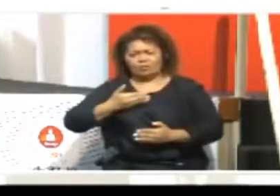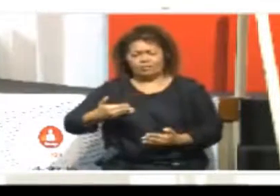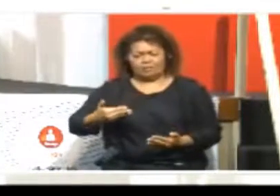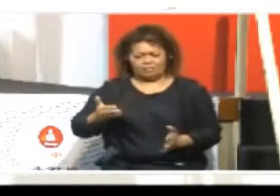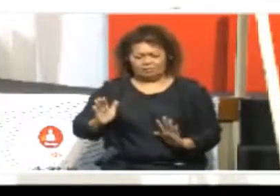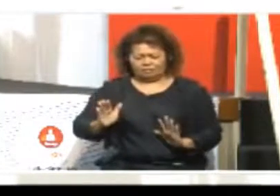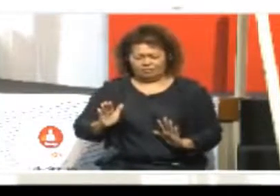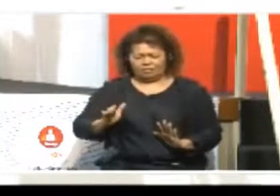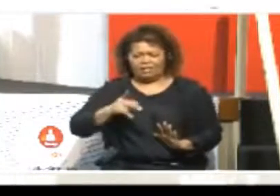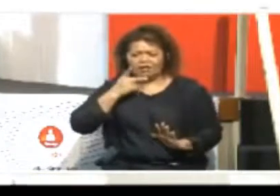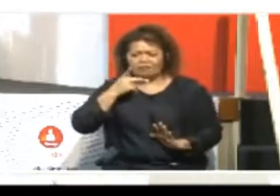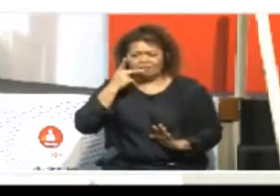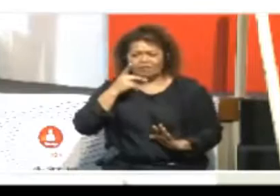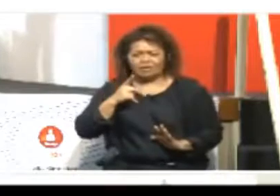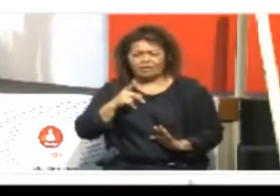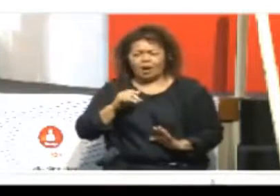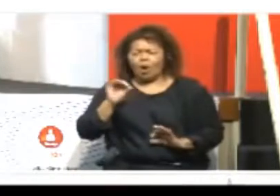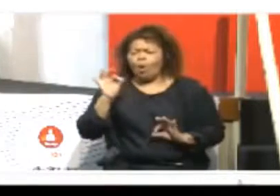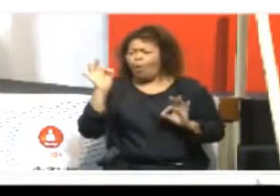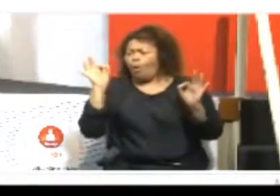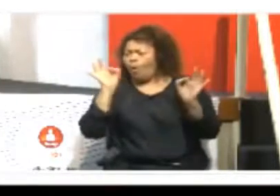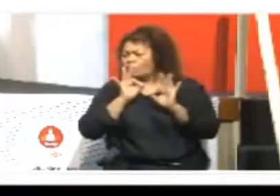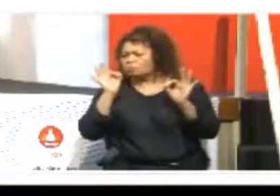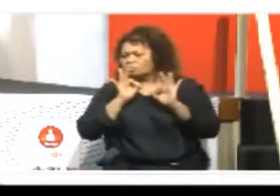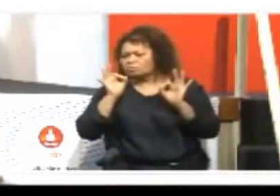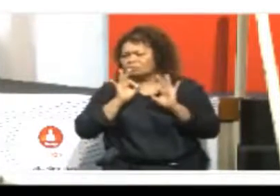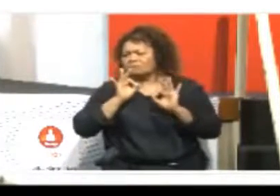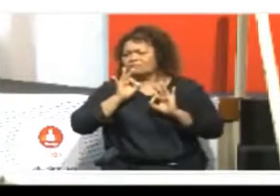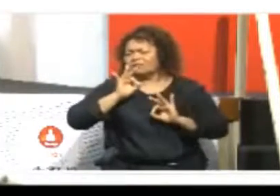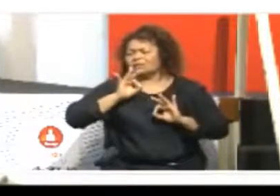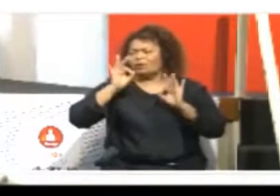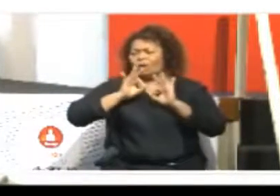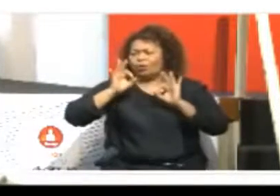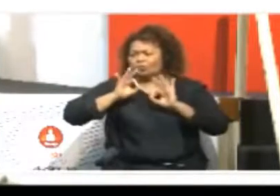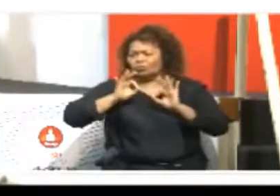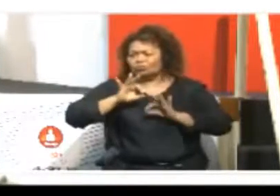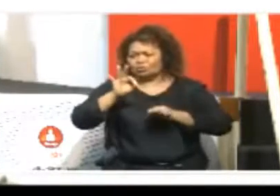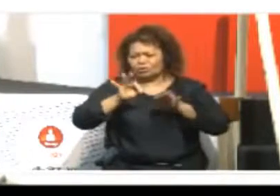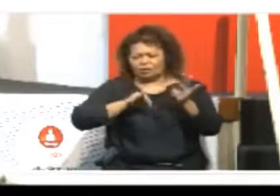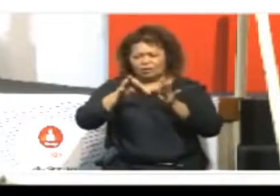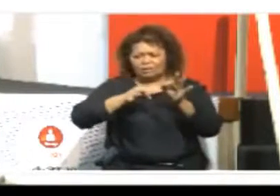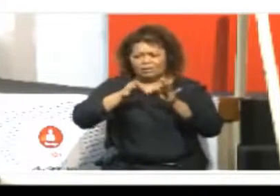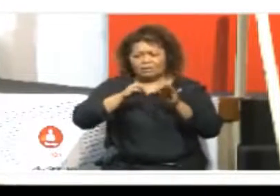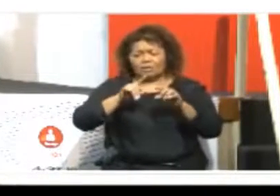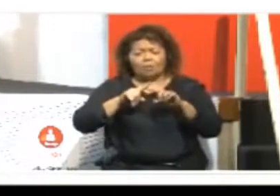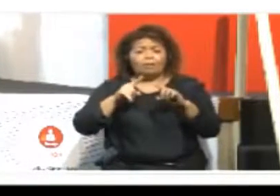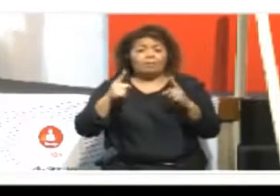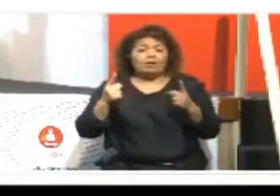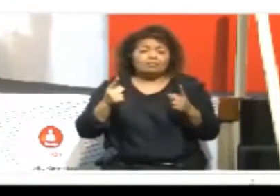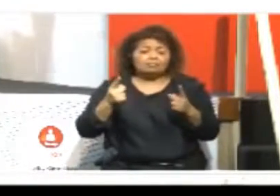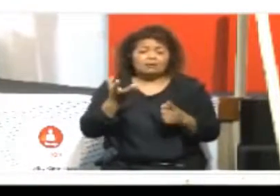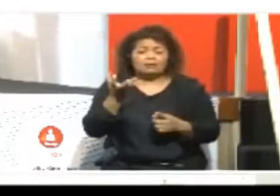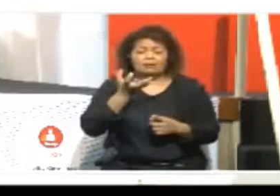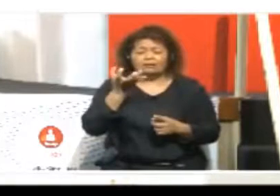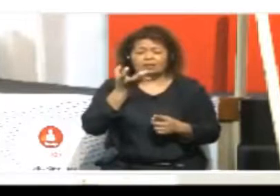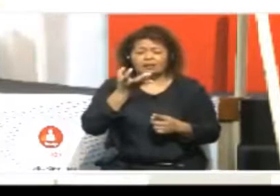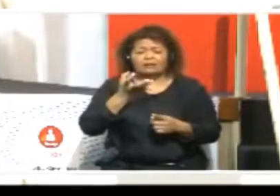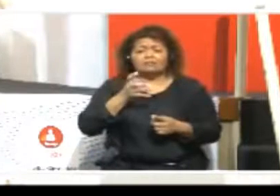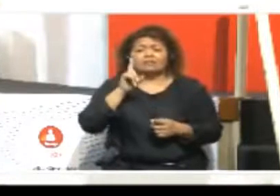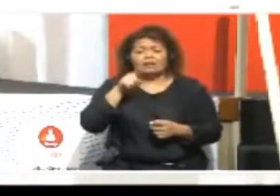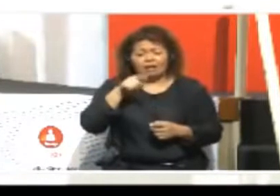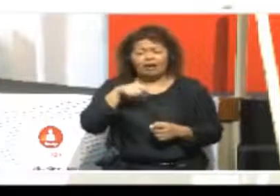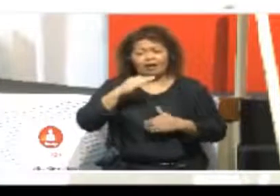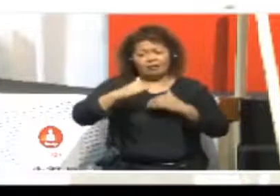prácticas, todos queremos promover buenas prácticas, pero ¿a qué lideran esas prácticas? Lo que queremos es un desarrollo, ¿cierto? Pero